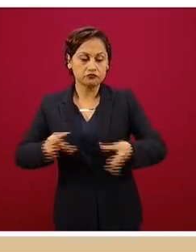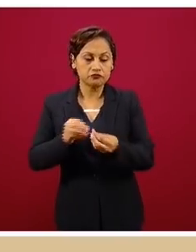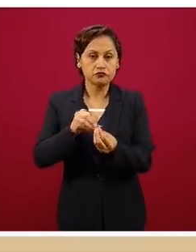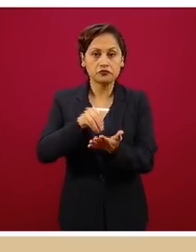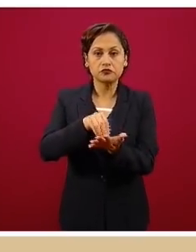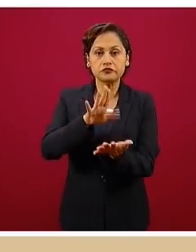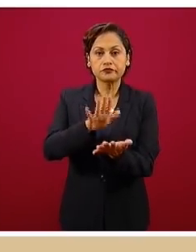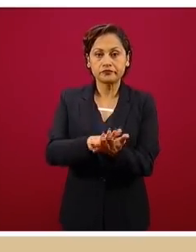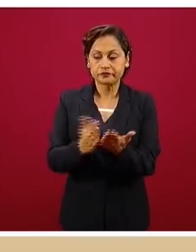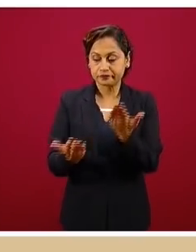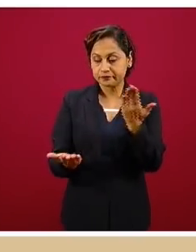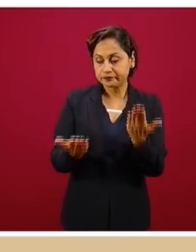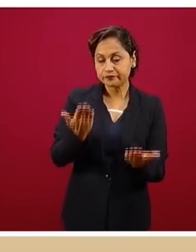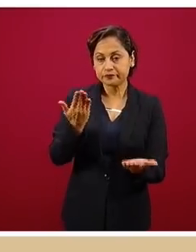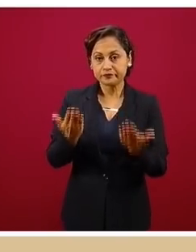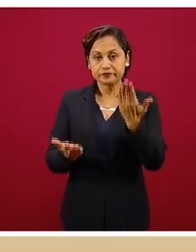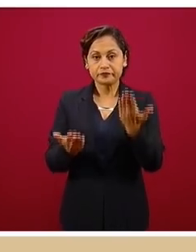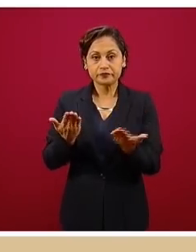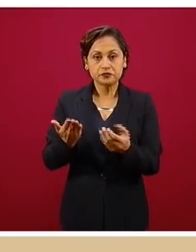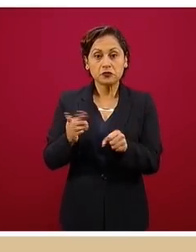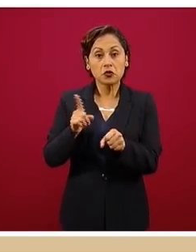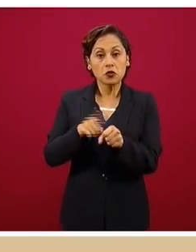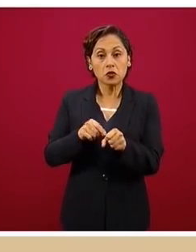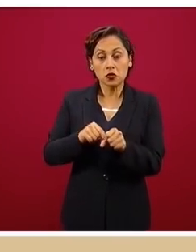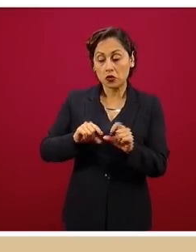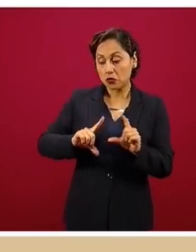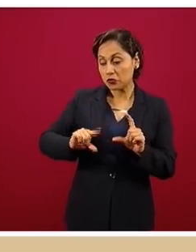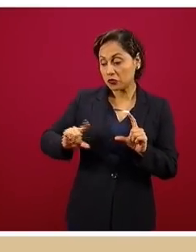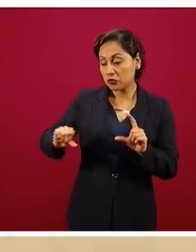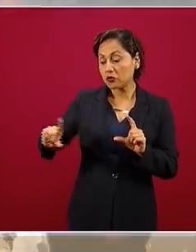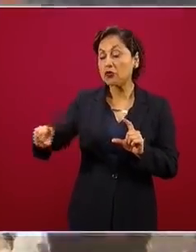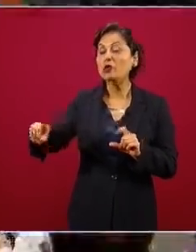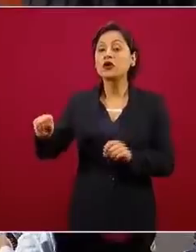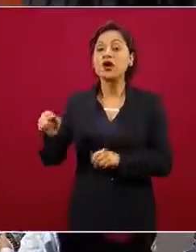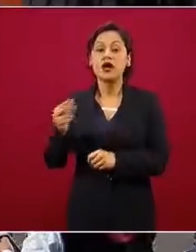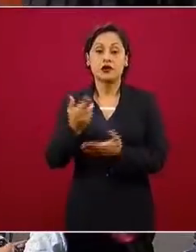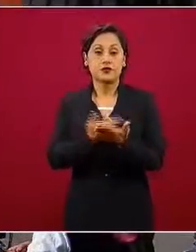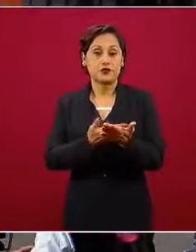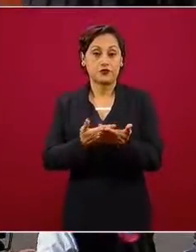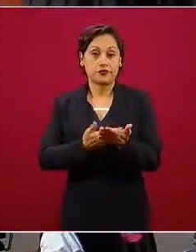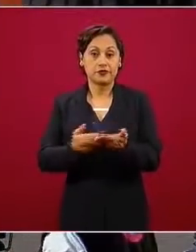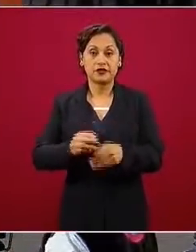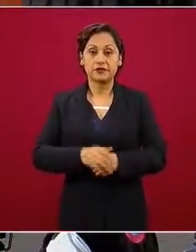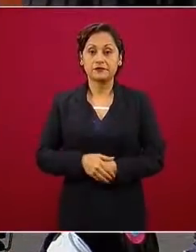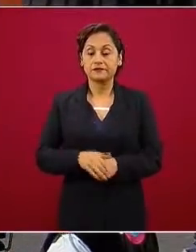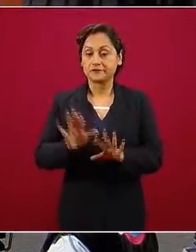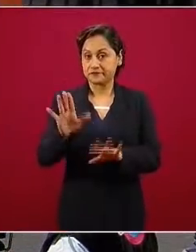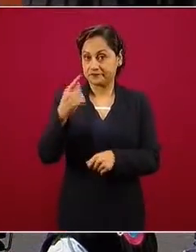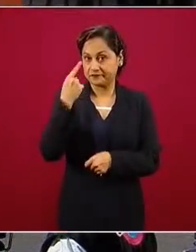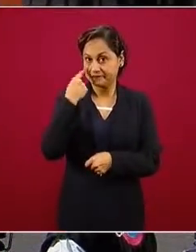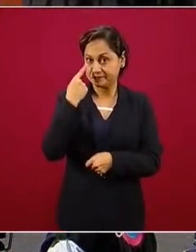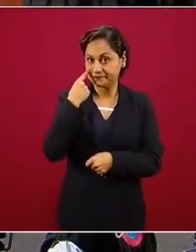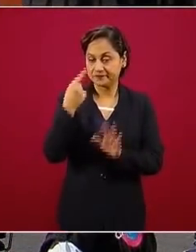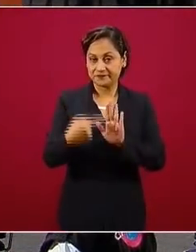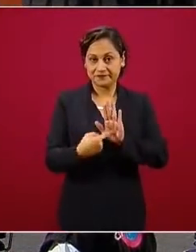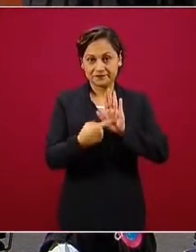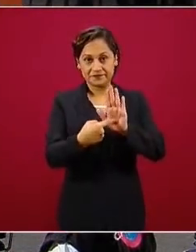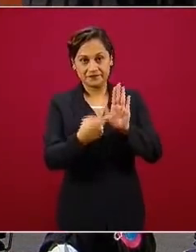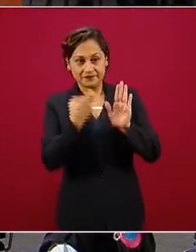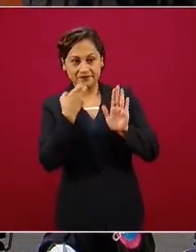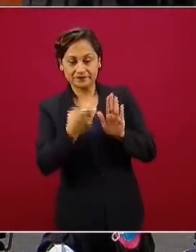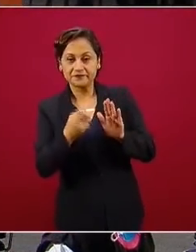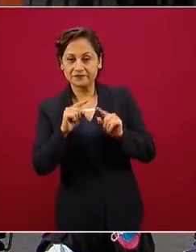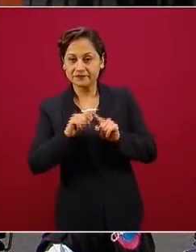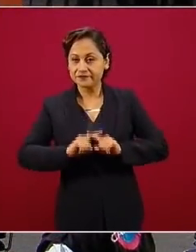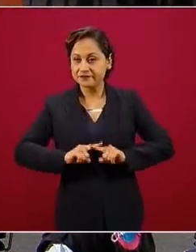registran, que está en las columnas de color rosado. Termino diciendo, esta separación muy notoria que